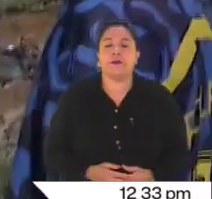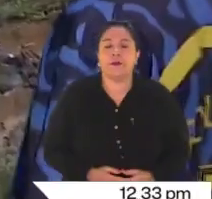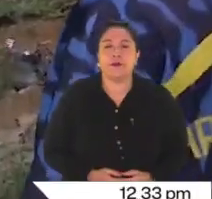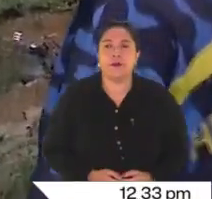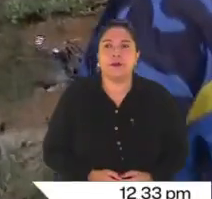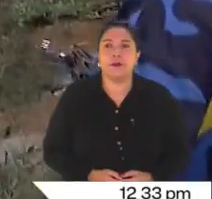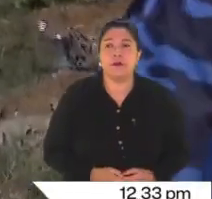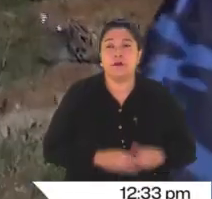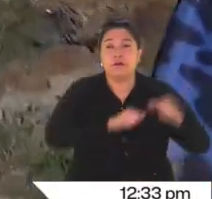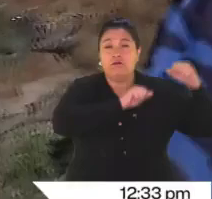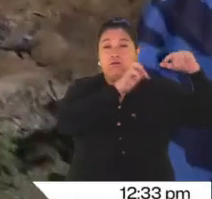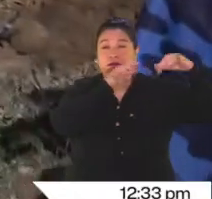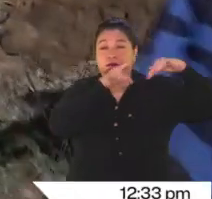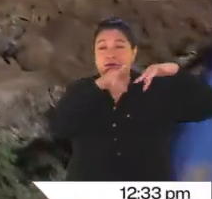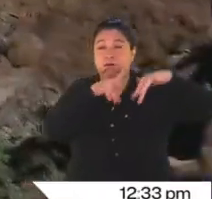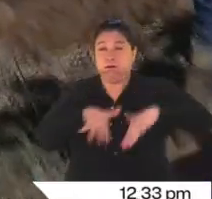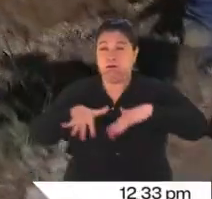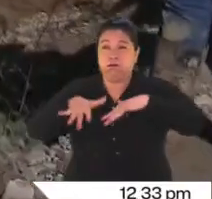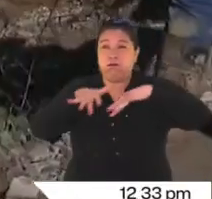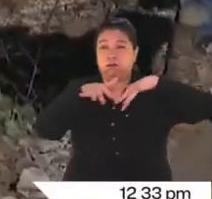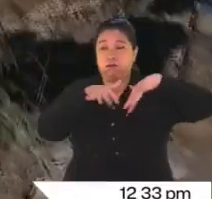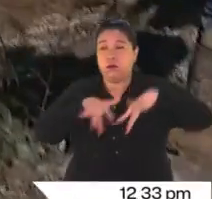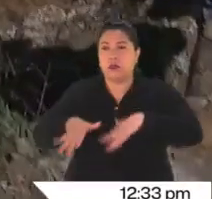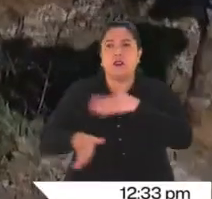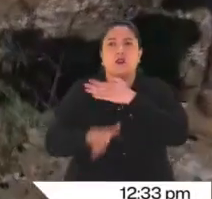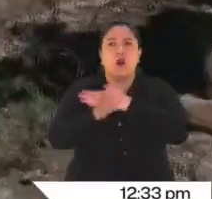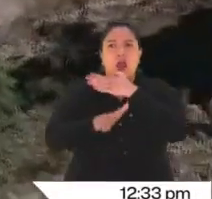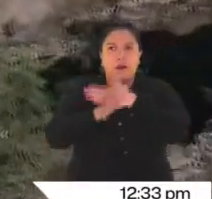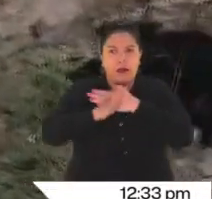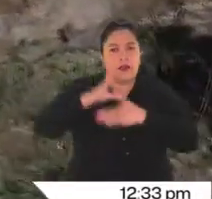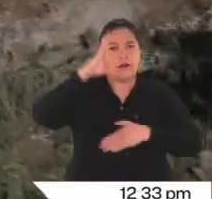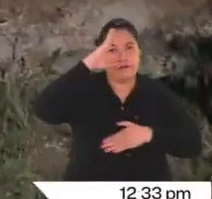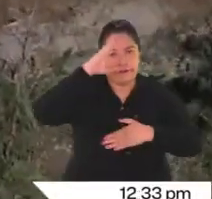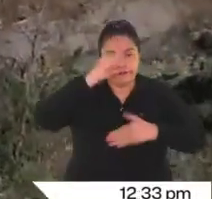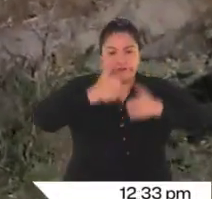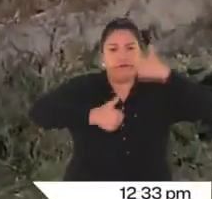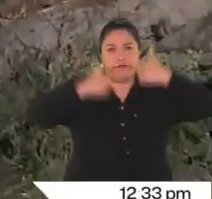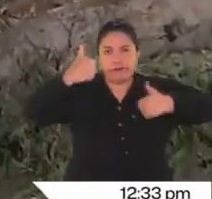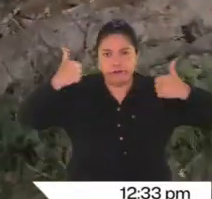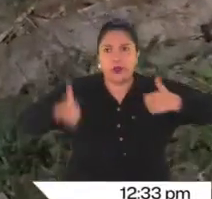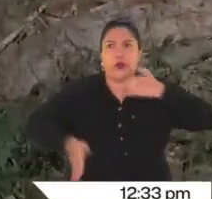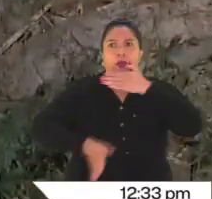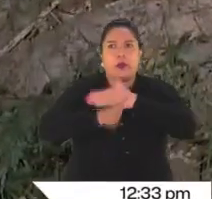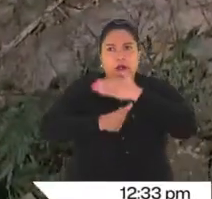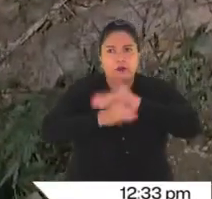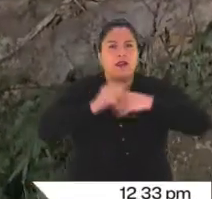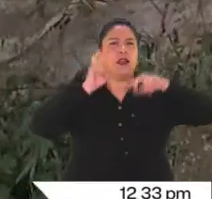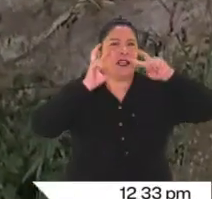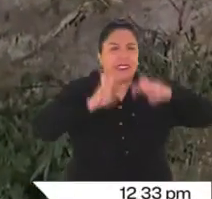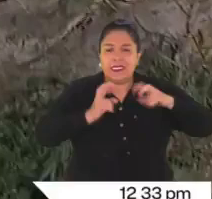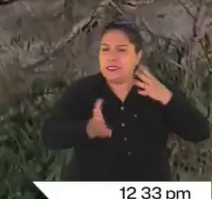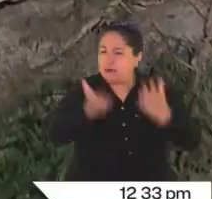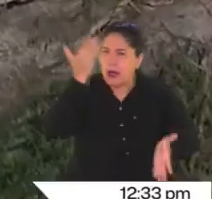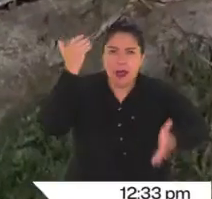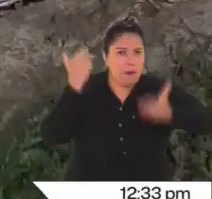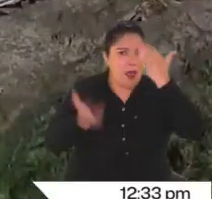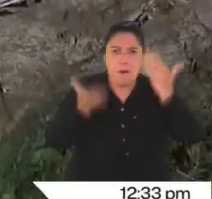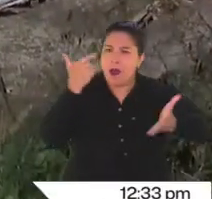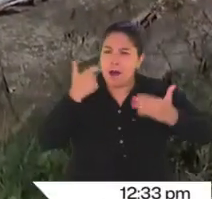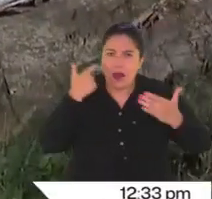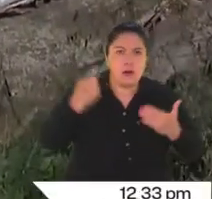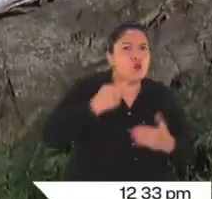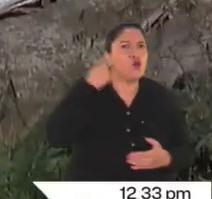el deslizamiento, están las autoridades precisamente trabajando para poder rescatar a las